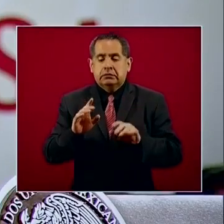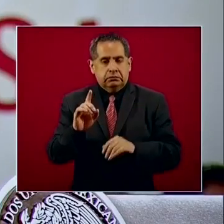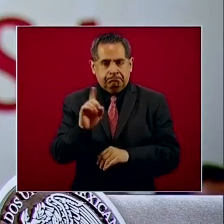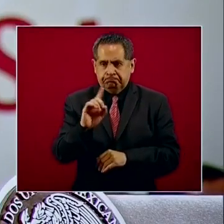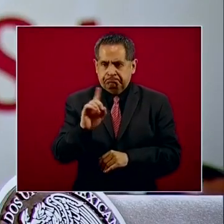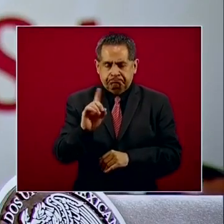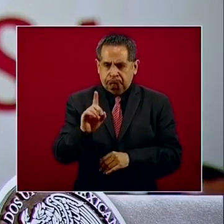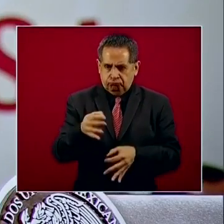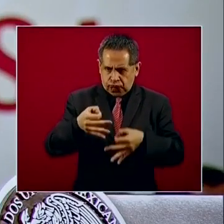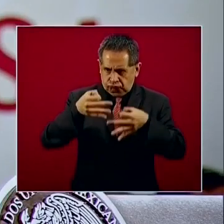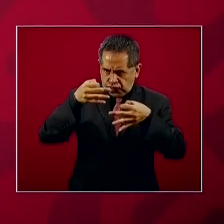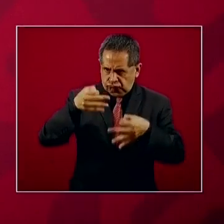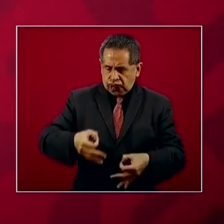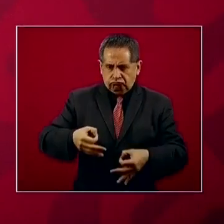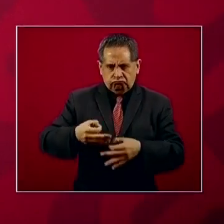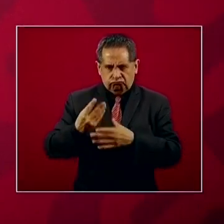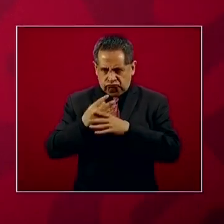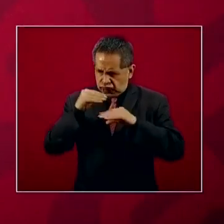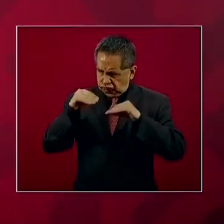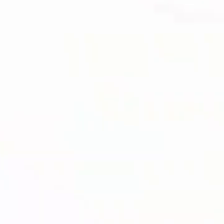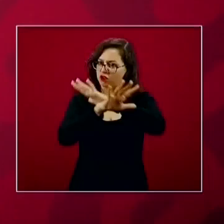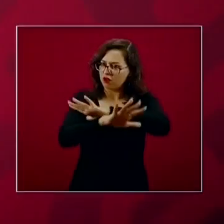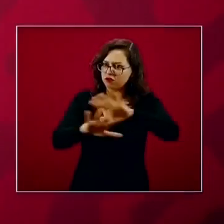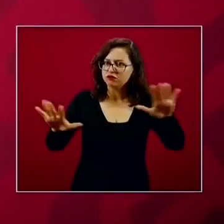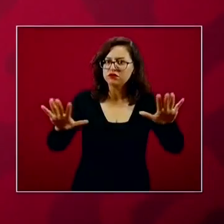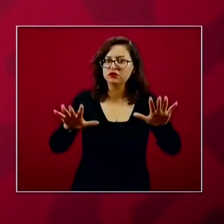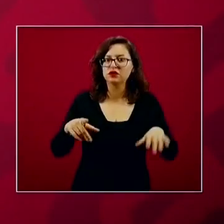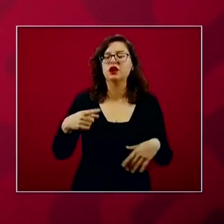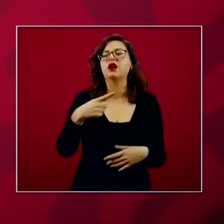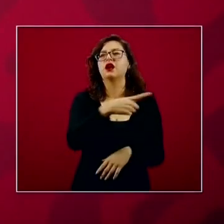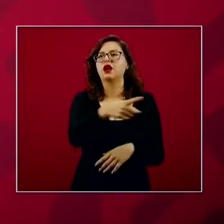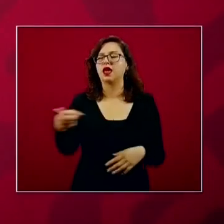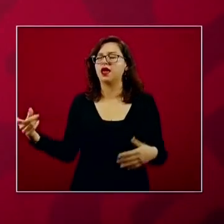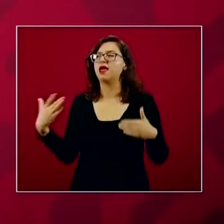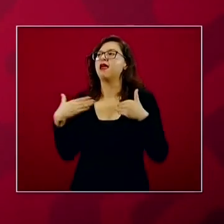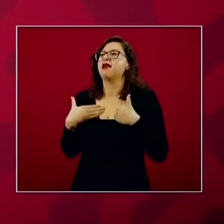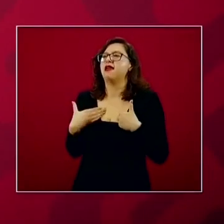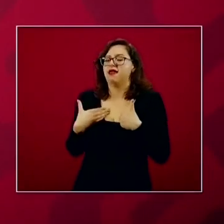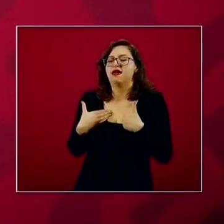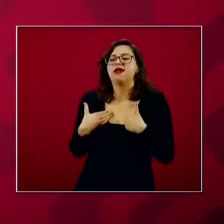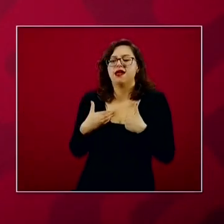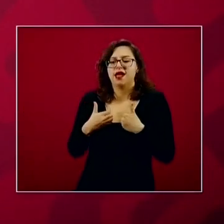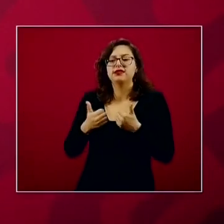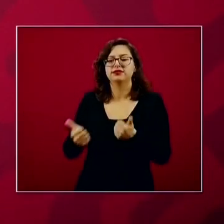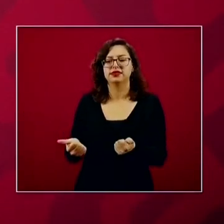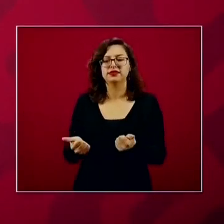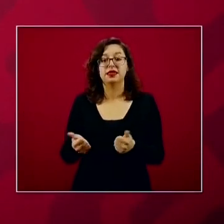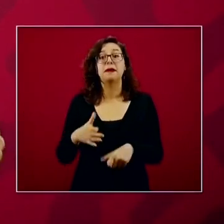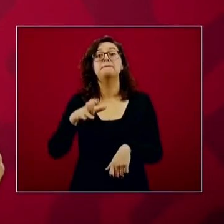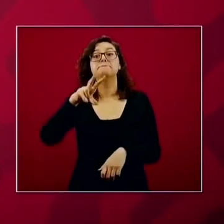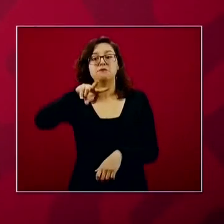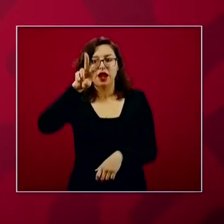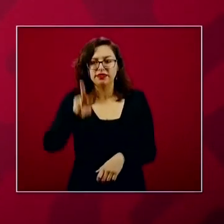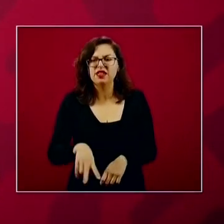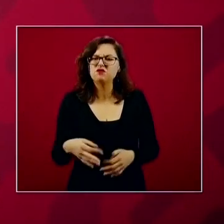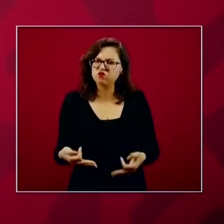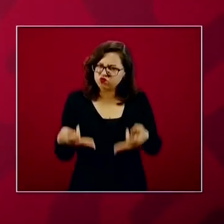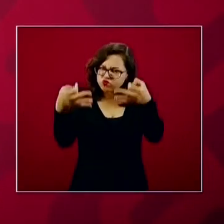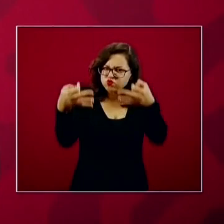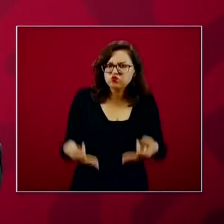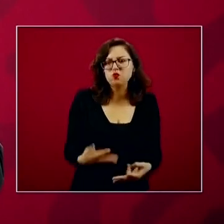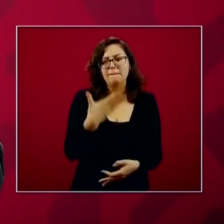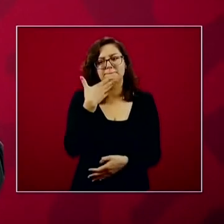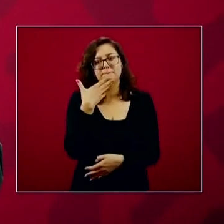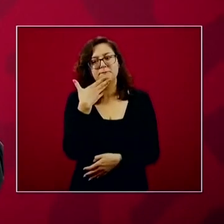todo transitorio es algo profundo y